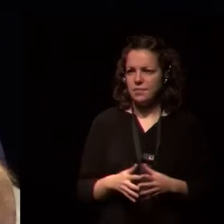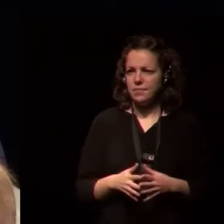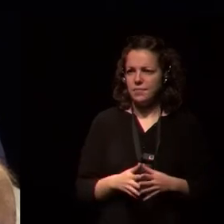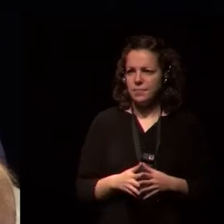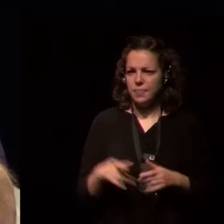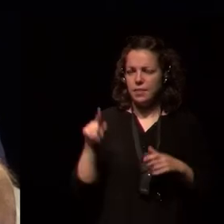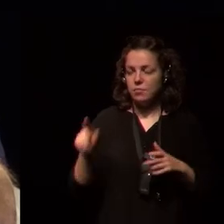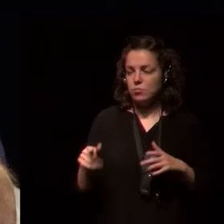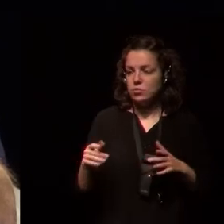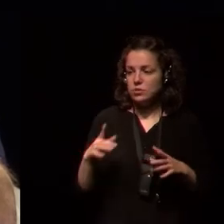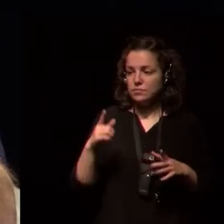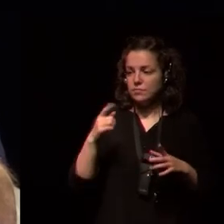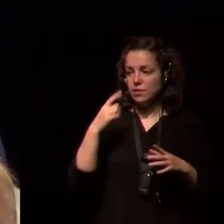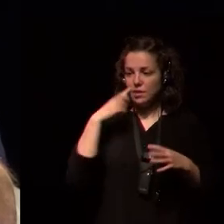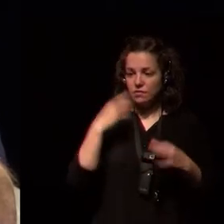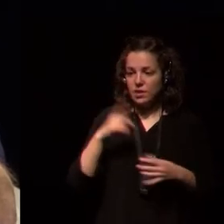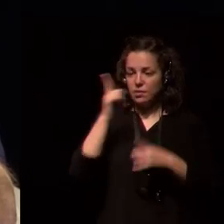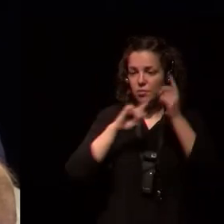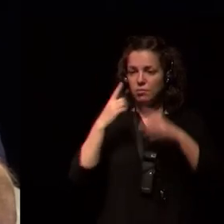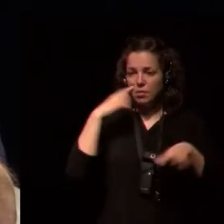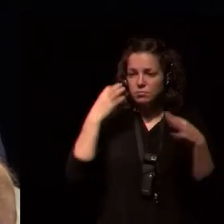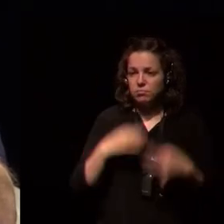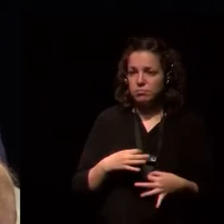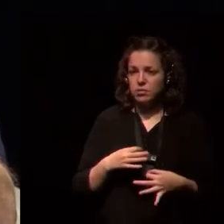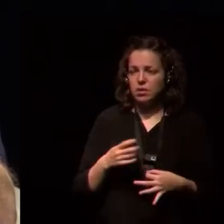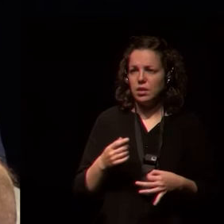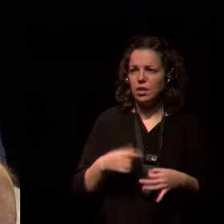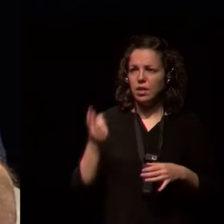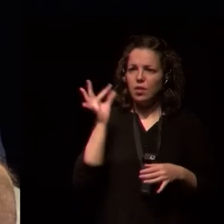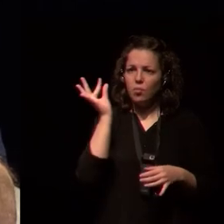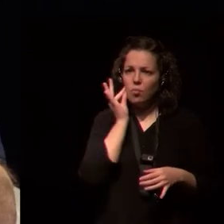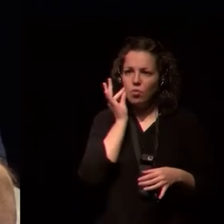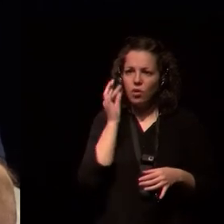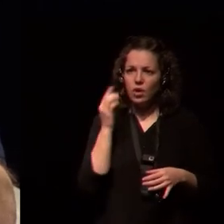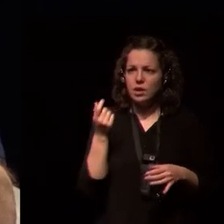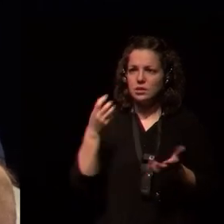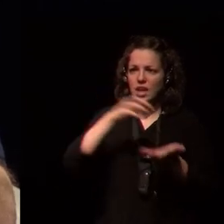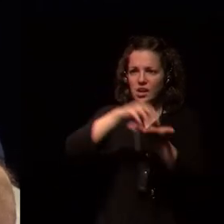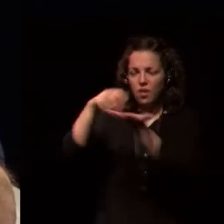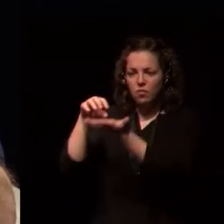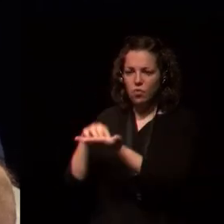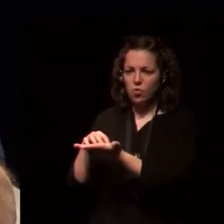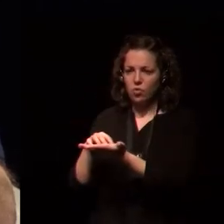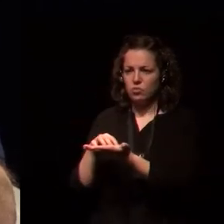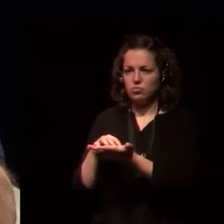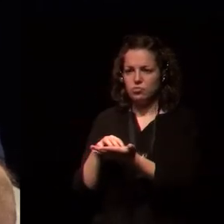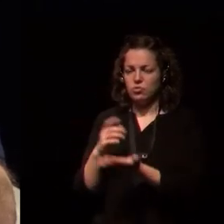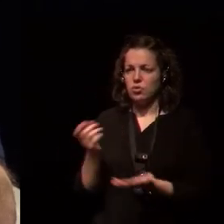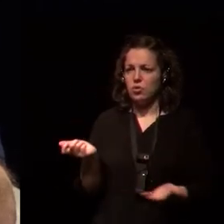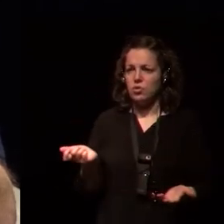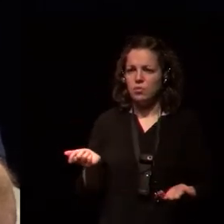pues los problemas reales que realmente tienen que encarar las mujeres en refugios habrían quedado